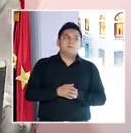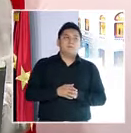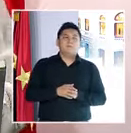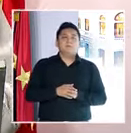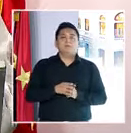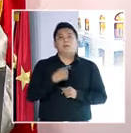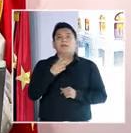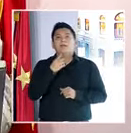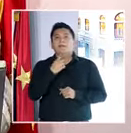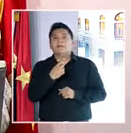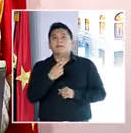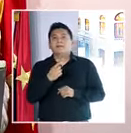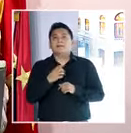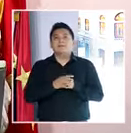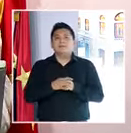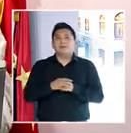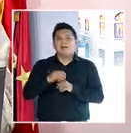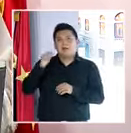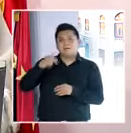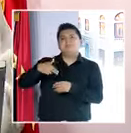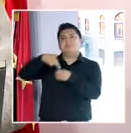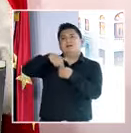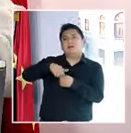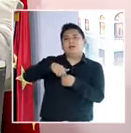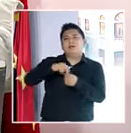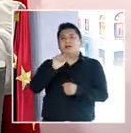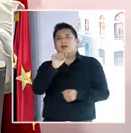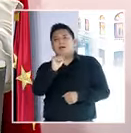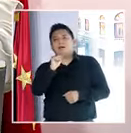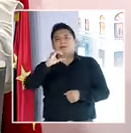o la sobretasa a la CPM, que pasamos de